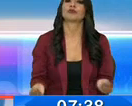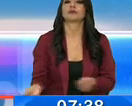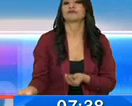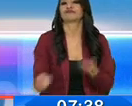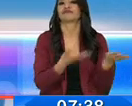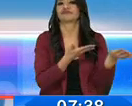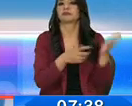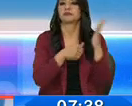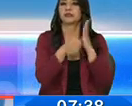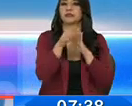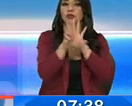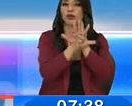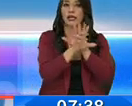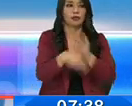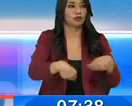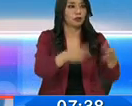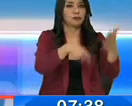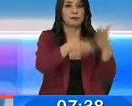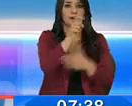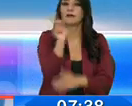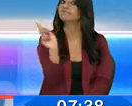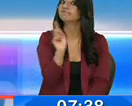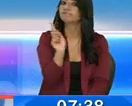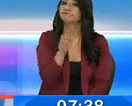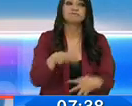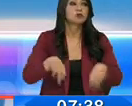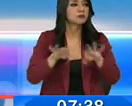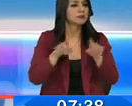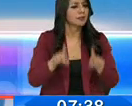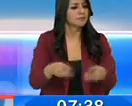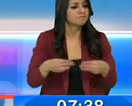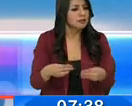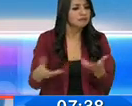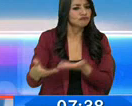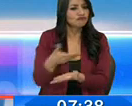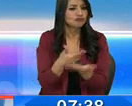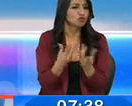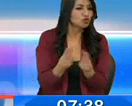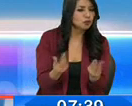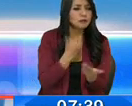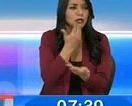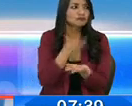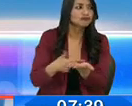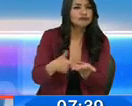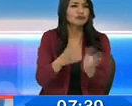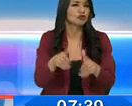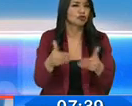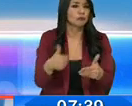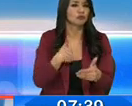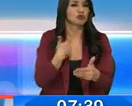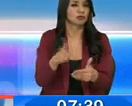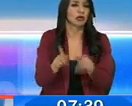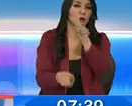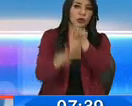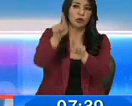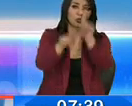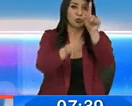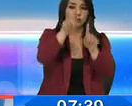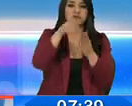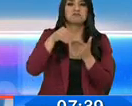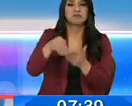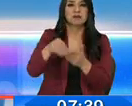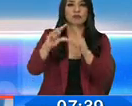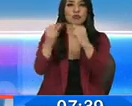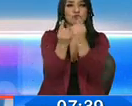esto pase por el Ministerio de la Ley. Creo que hay que buscar mecanismos, alternativas. Yo he conversado con varios miembros de las